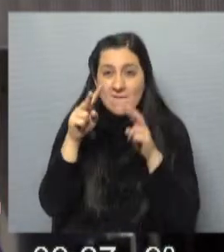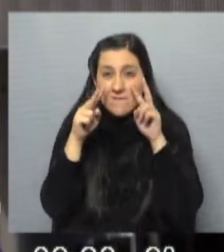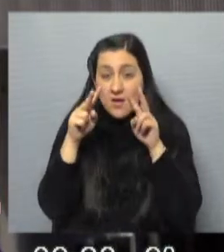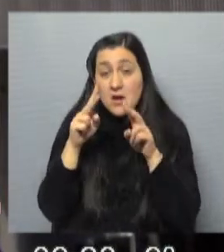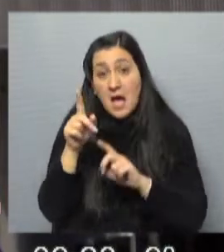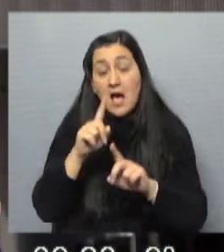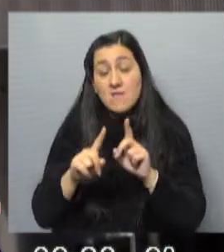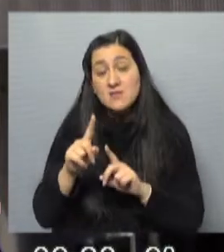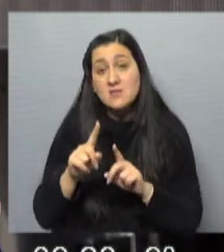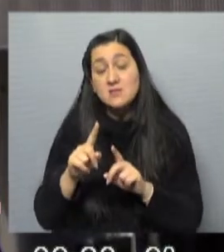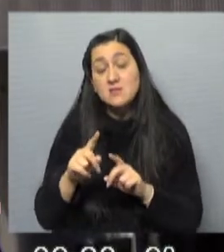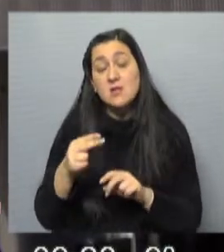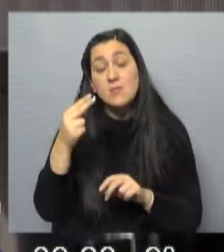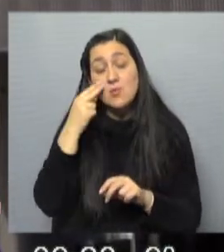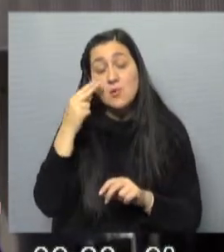incide en su